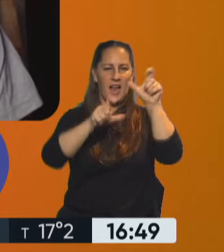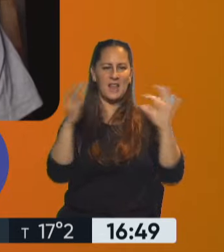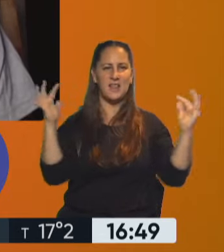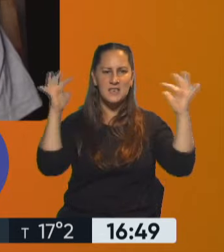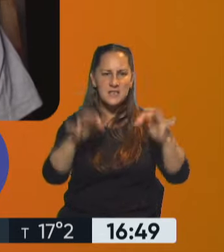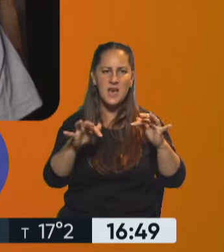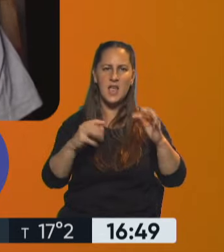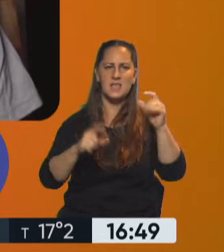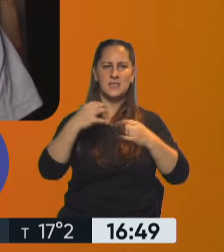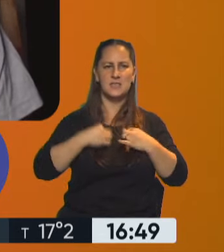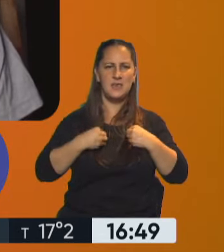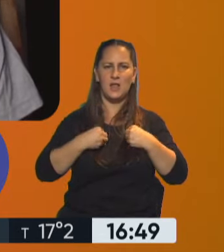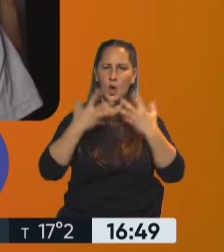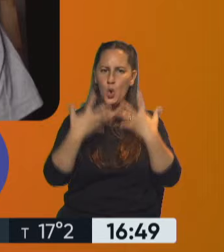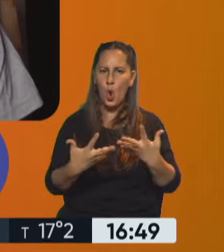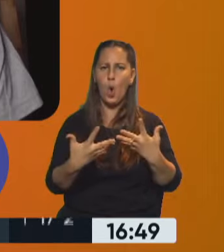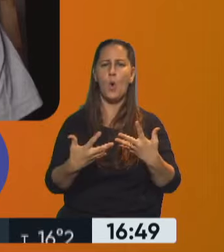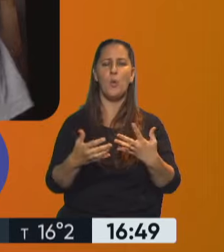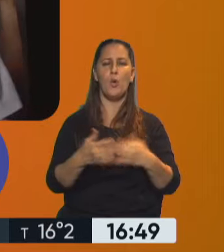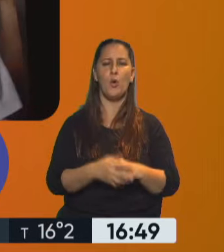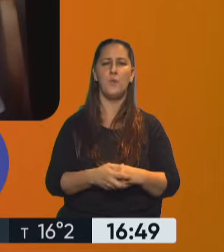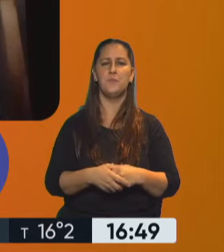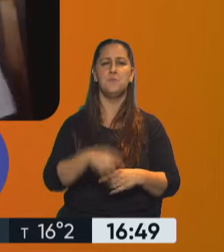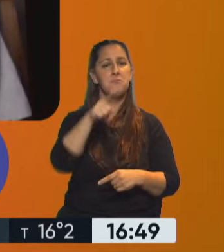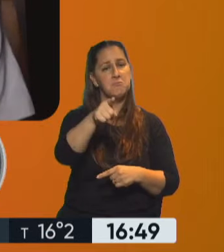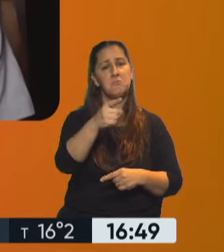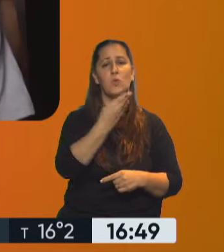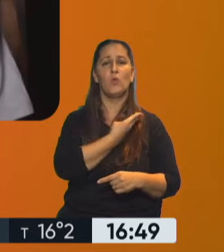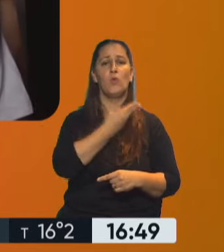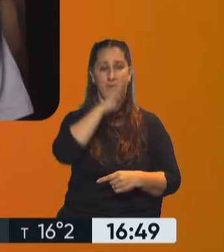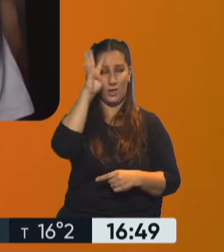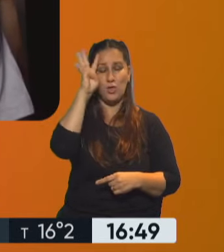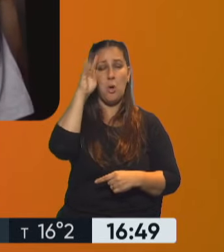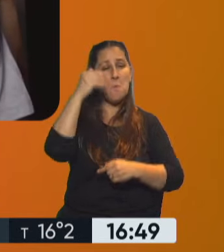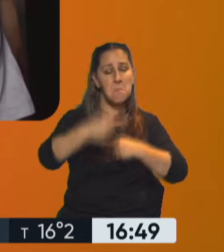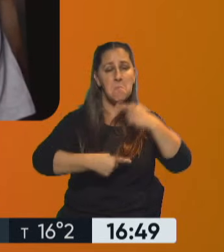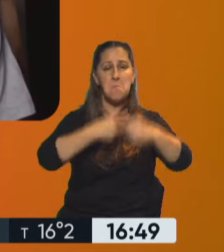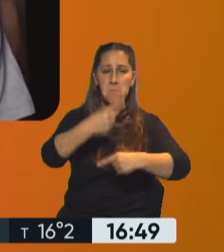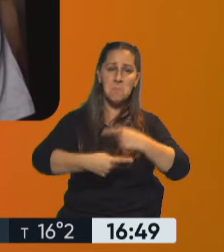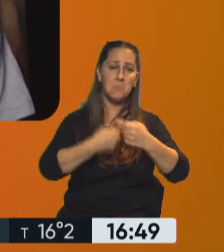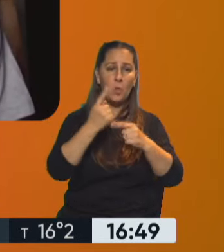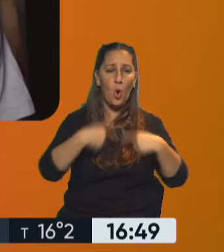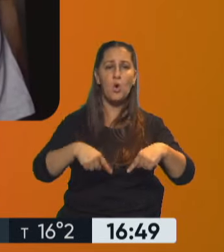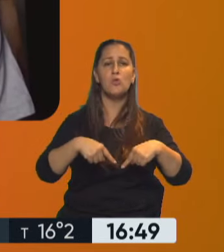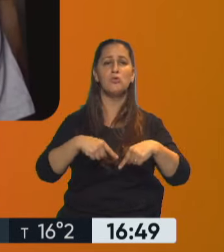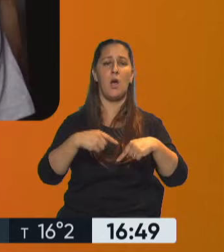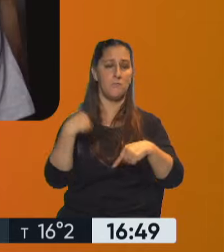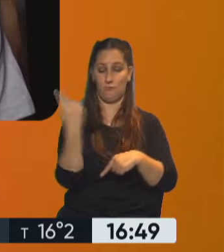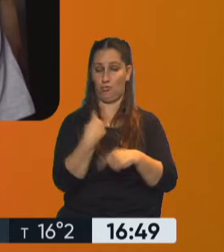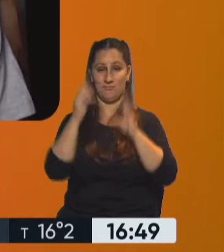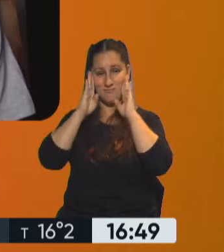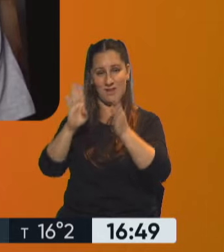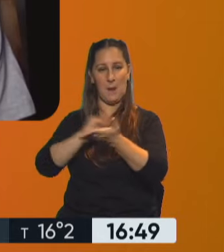se sienta bien hoy para que vos estés aquí. Bueno, Froilán ha seguido con su función, con sus compañeros de trabajo, y nosotros nos hemos abocado